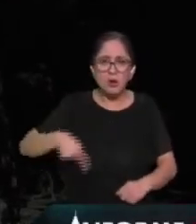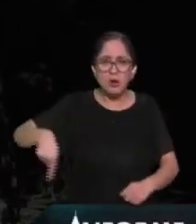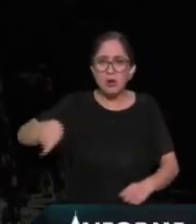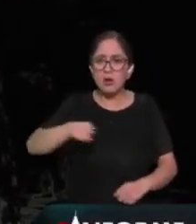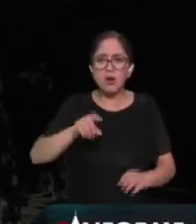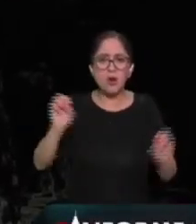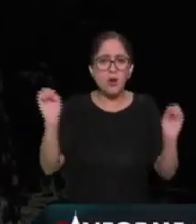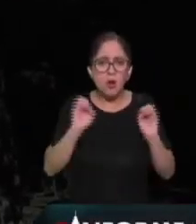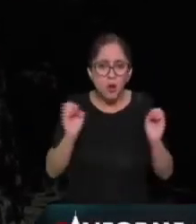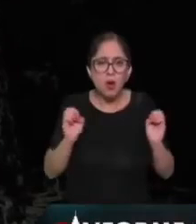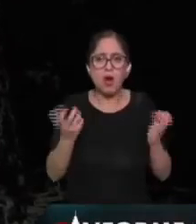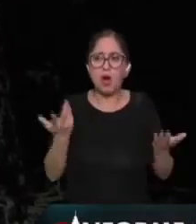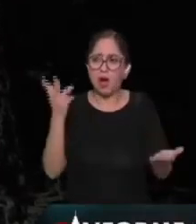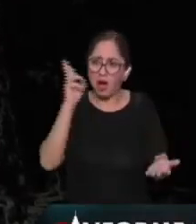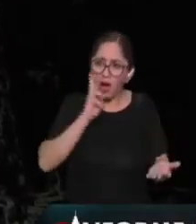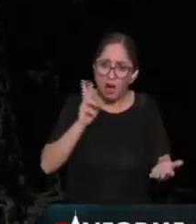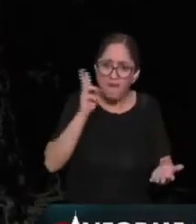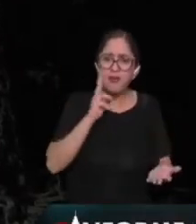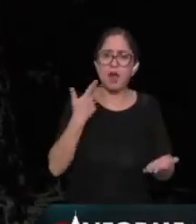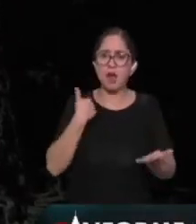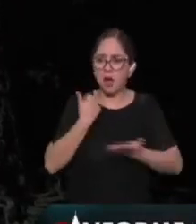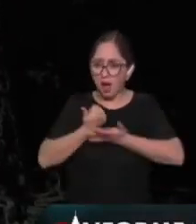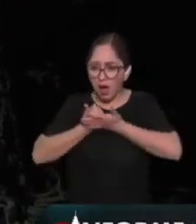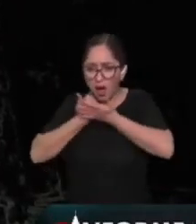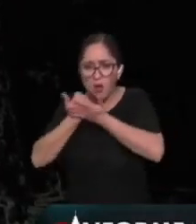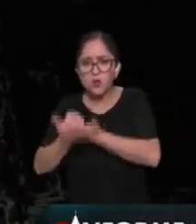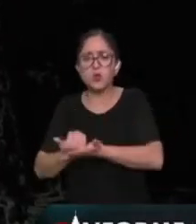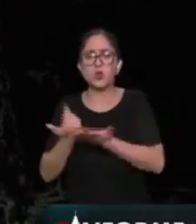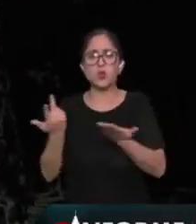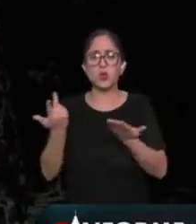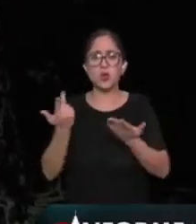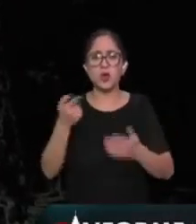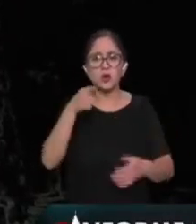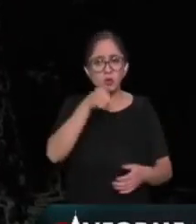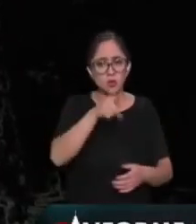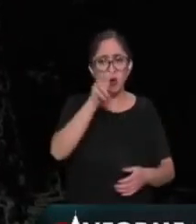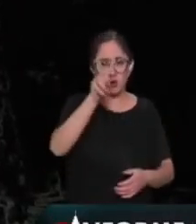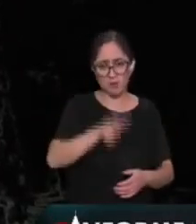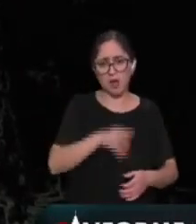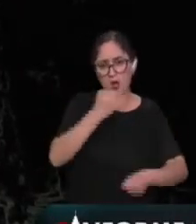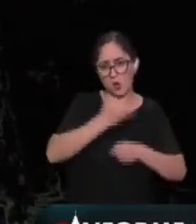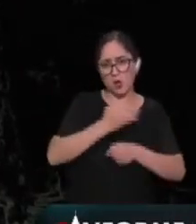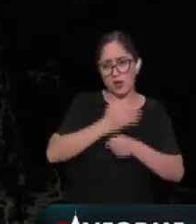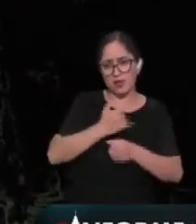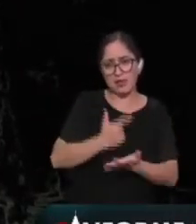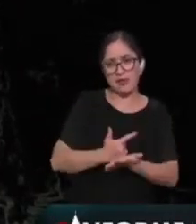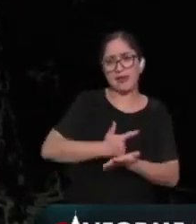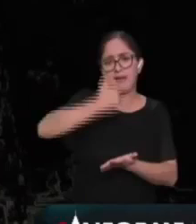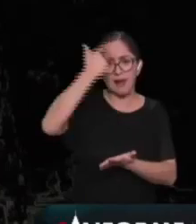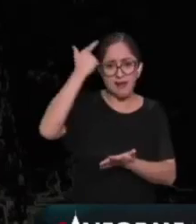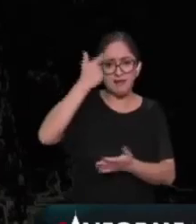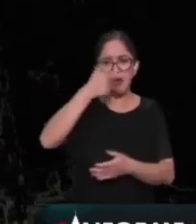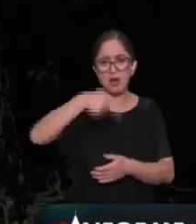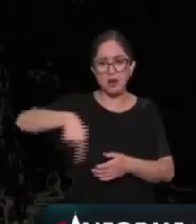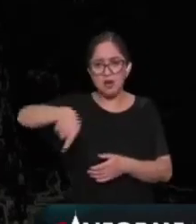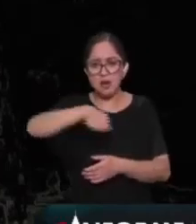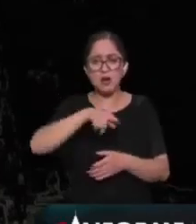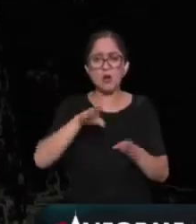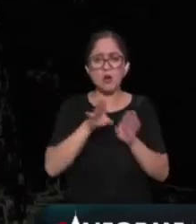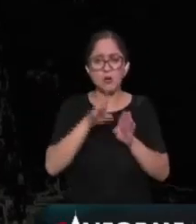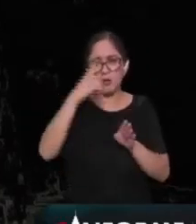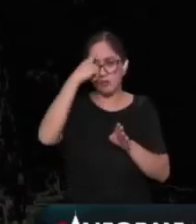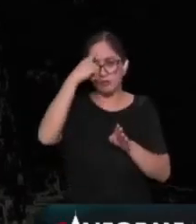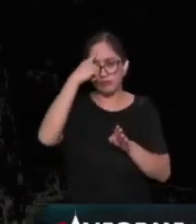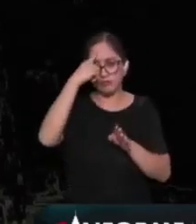el interés, ¿no? O el estudio para que estás muy grave, pues muy afectada por este estrés